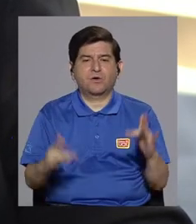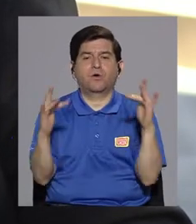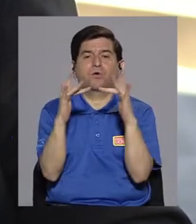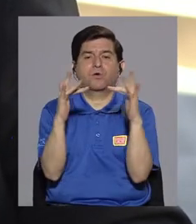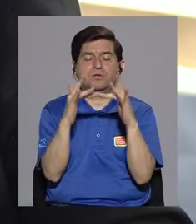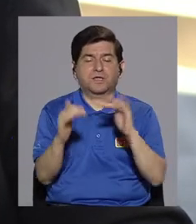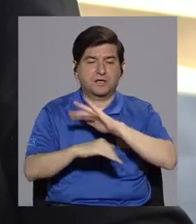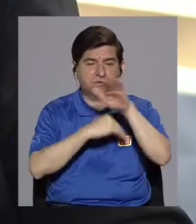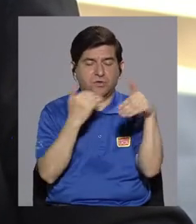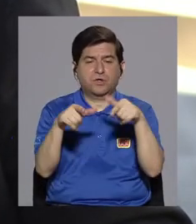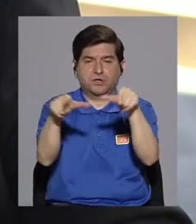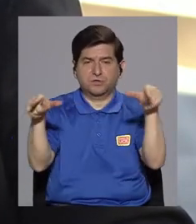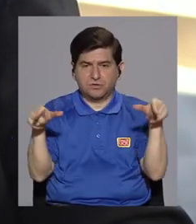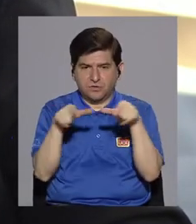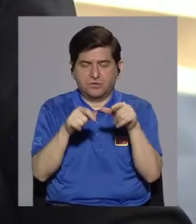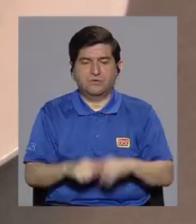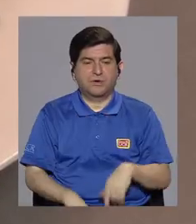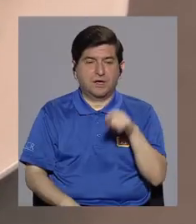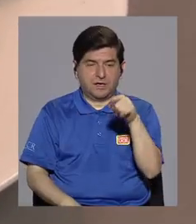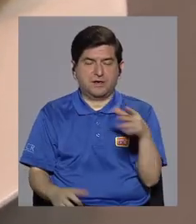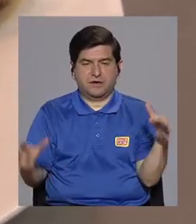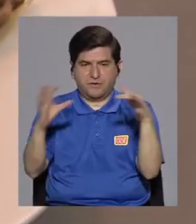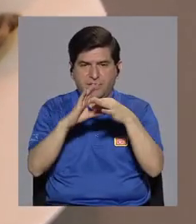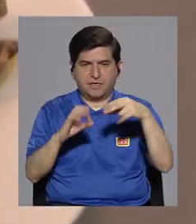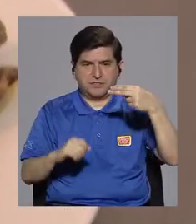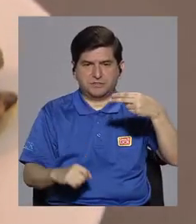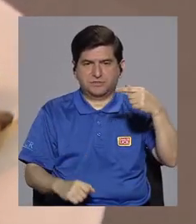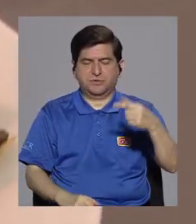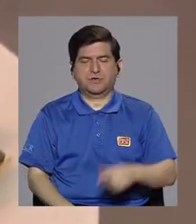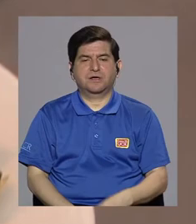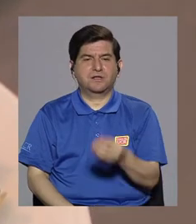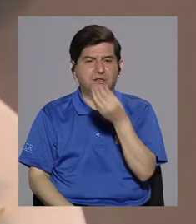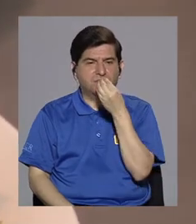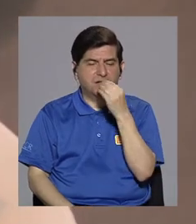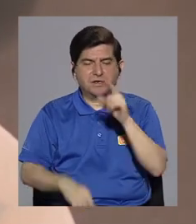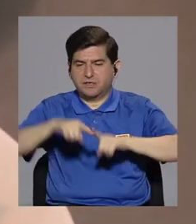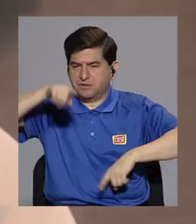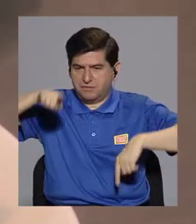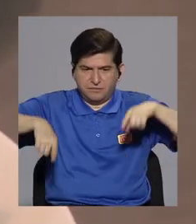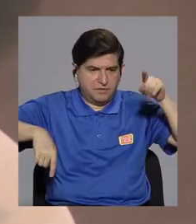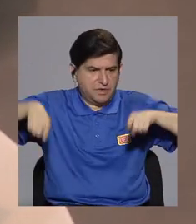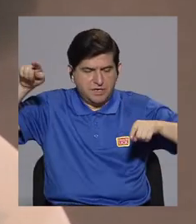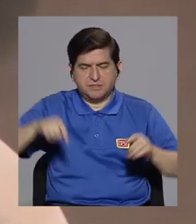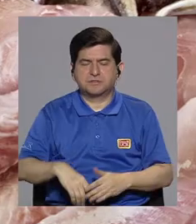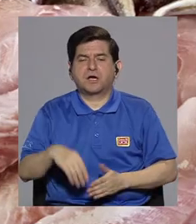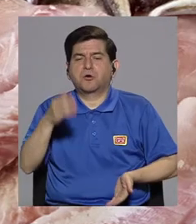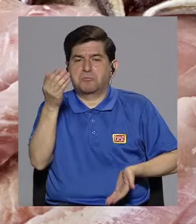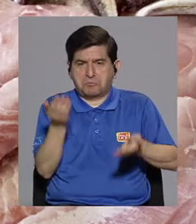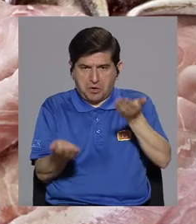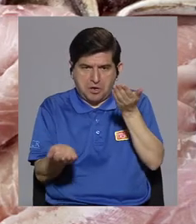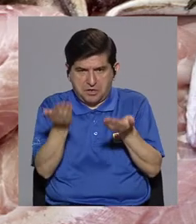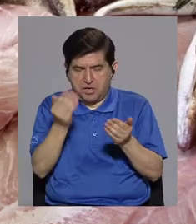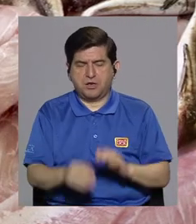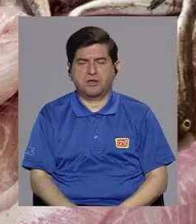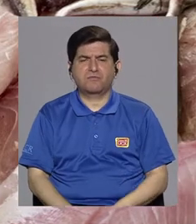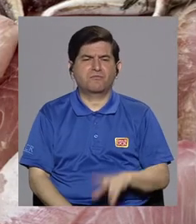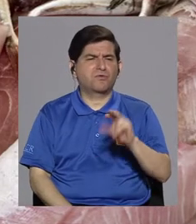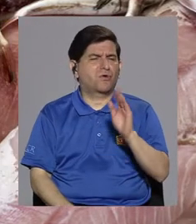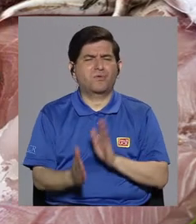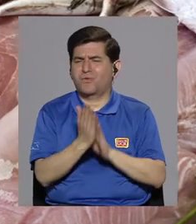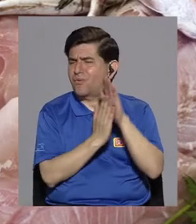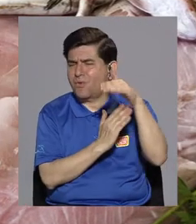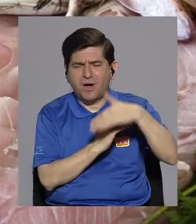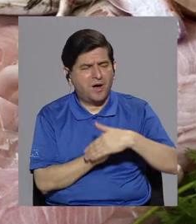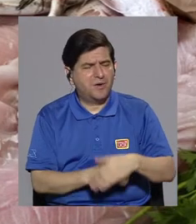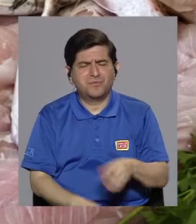hogares y a todo nivel con el mercurio. Por ejemplo, tener una dieta diversificada, es decir, balanceada, no